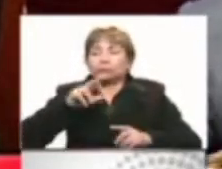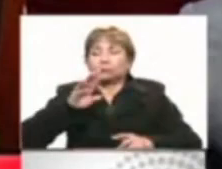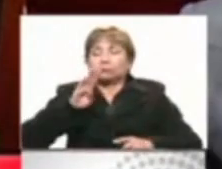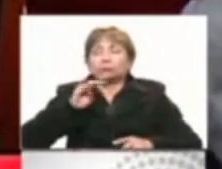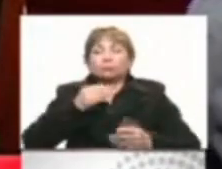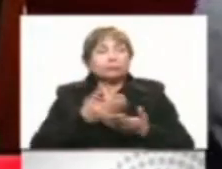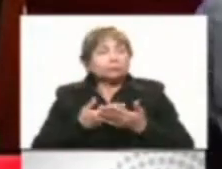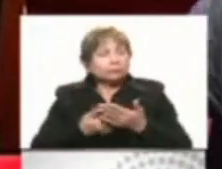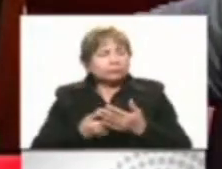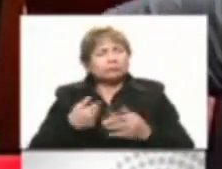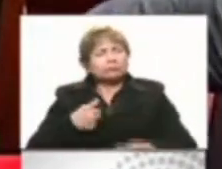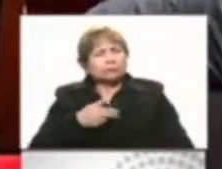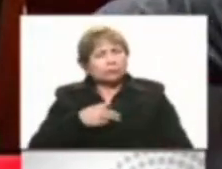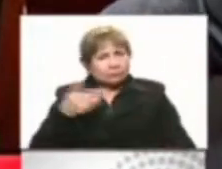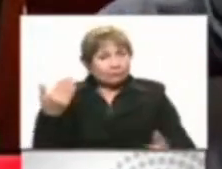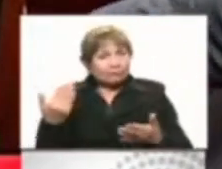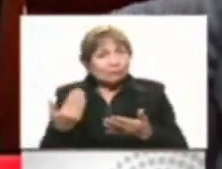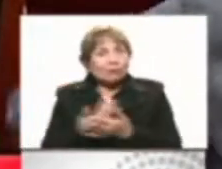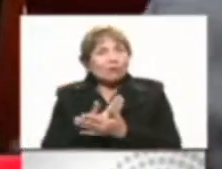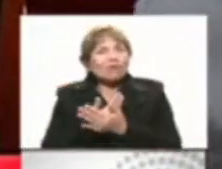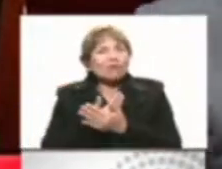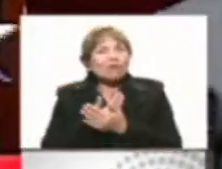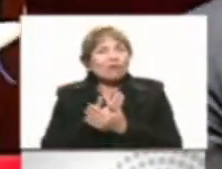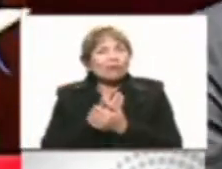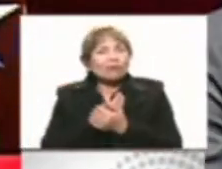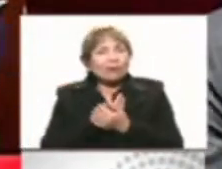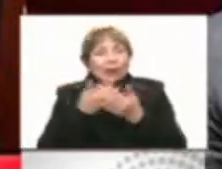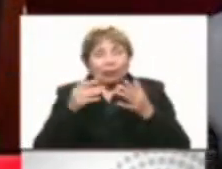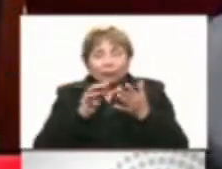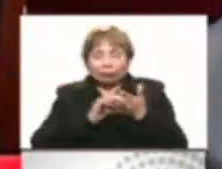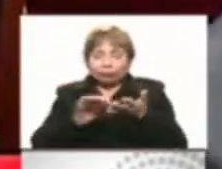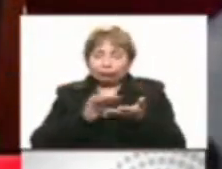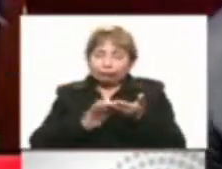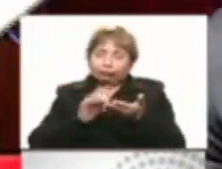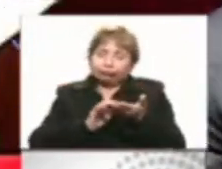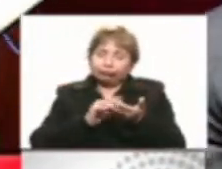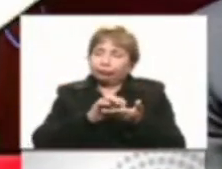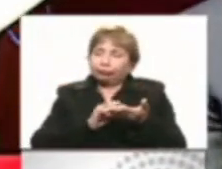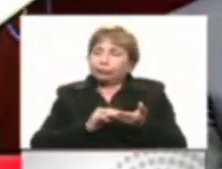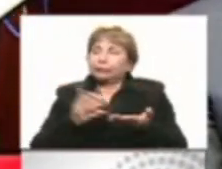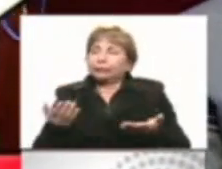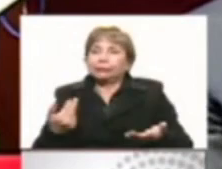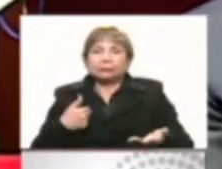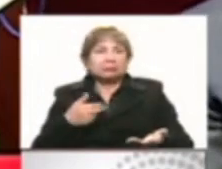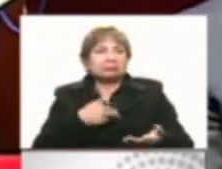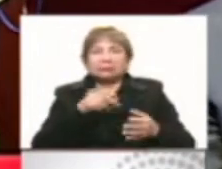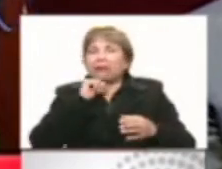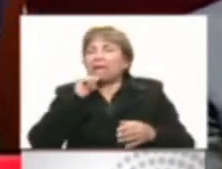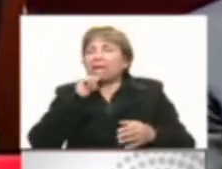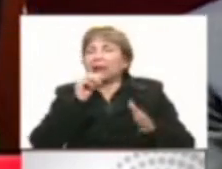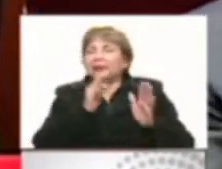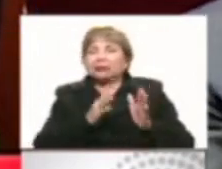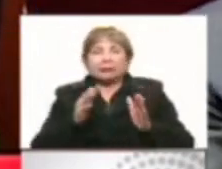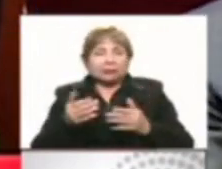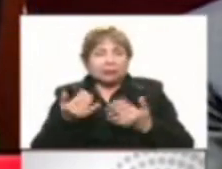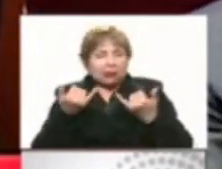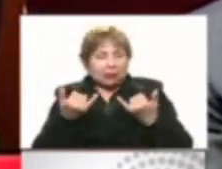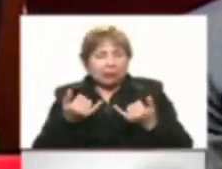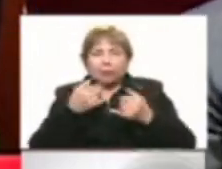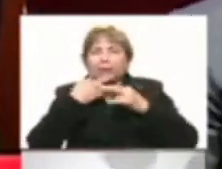también necesitamos modernizar. Hoy hay la economía digital y nuestra legislación tributaria no está preparada para eso. Hoy